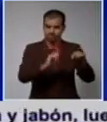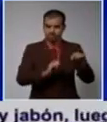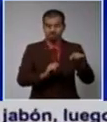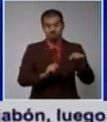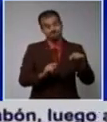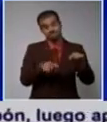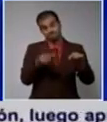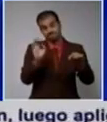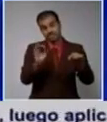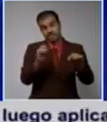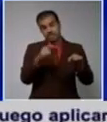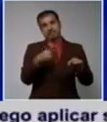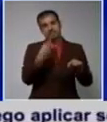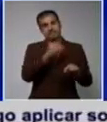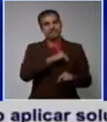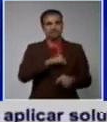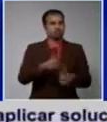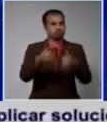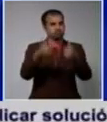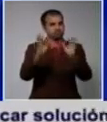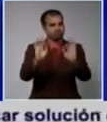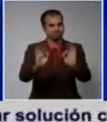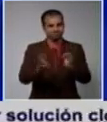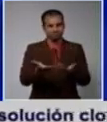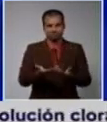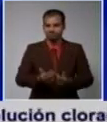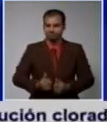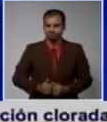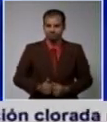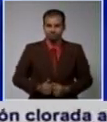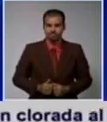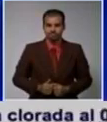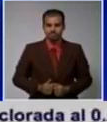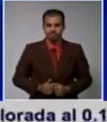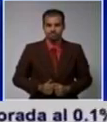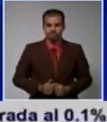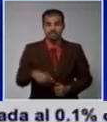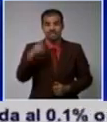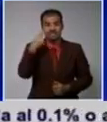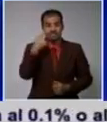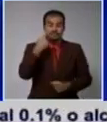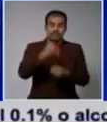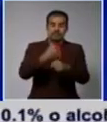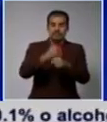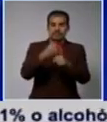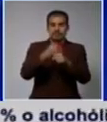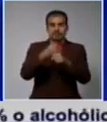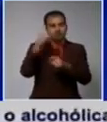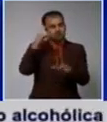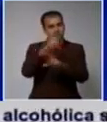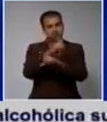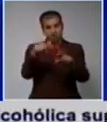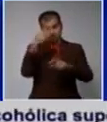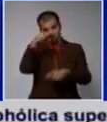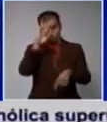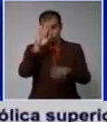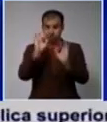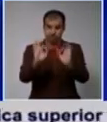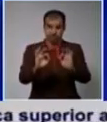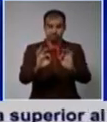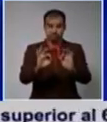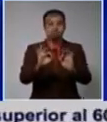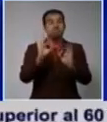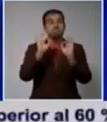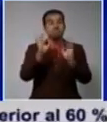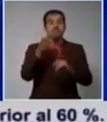satisfacción, primero, de lo que representa la actividad científica en nuestro país, como nos enseñó el comandante,